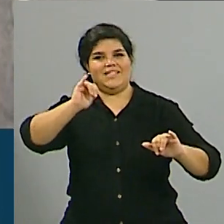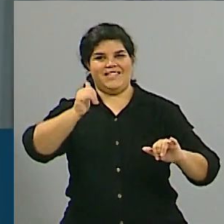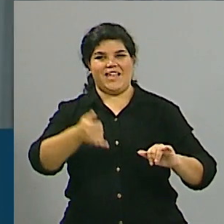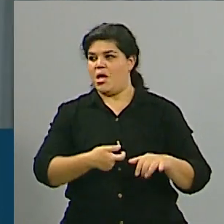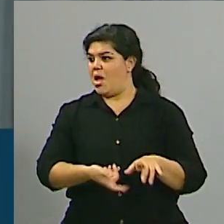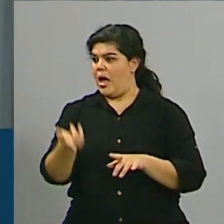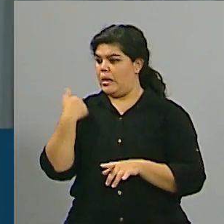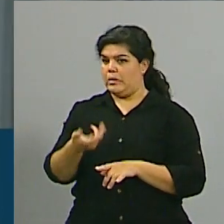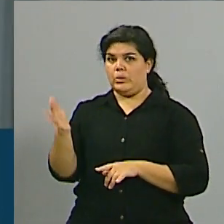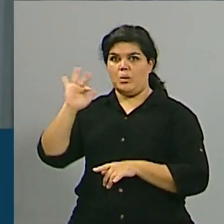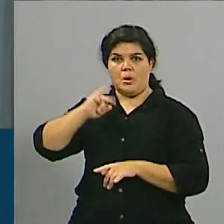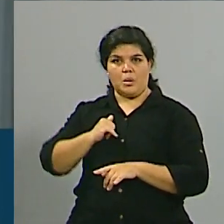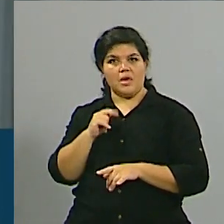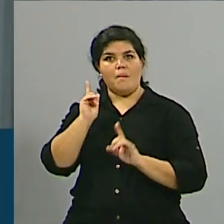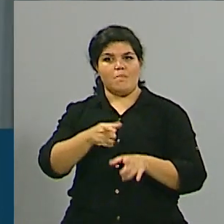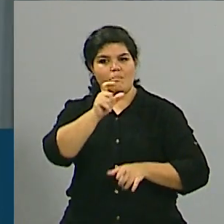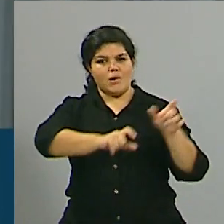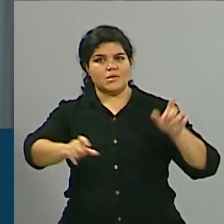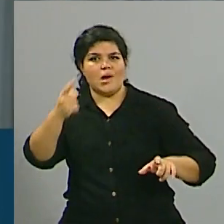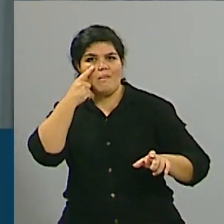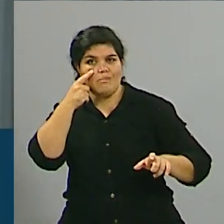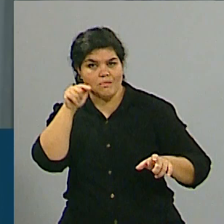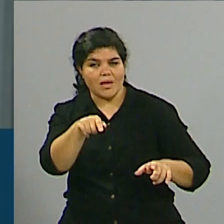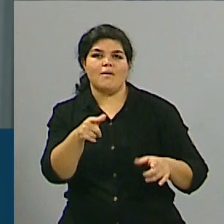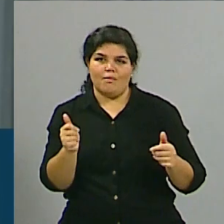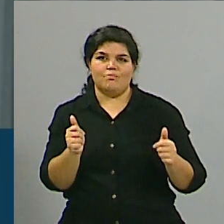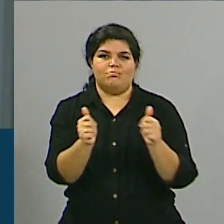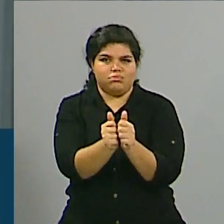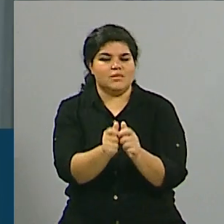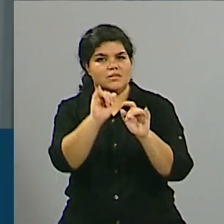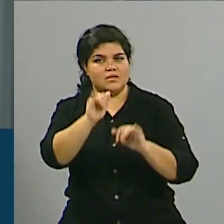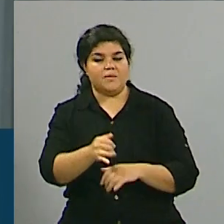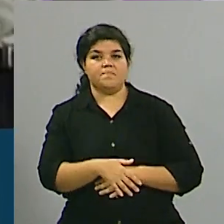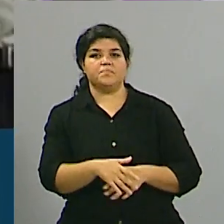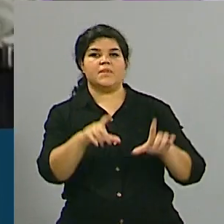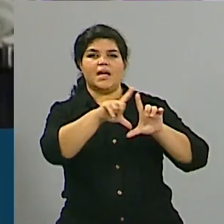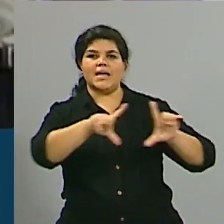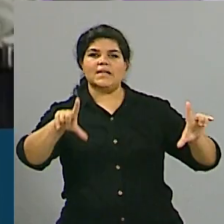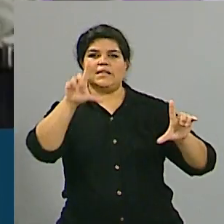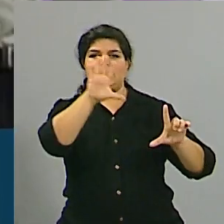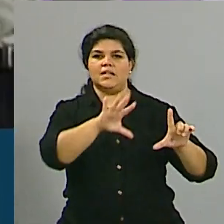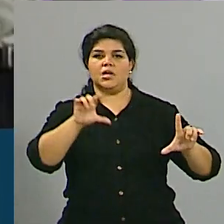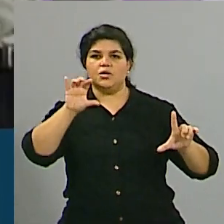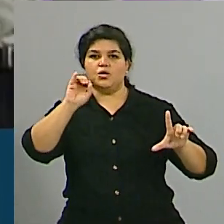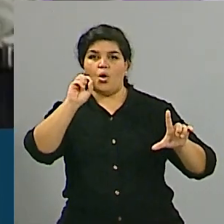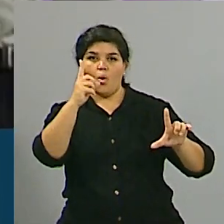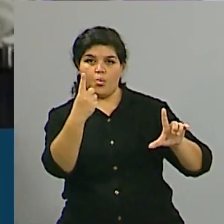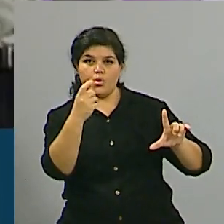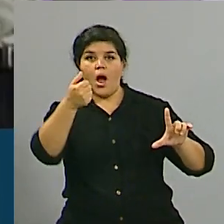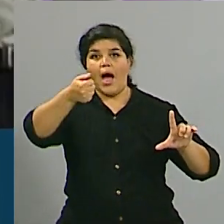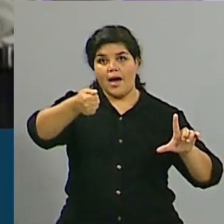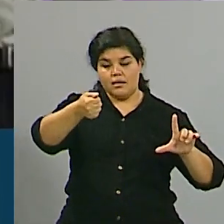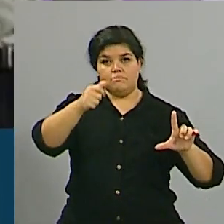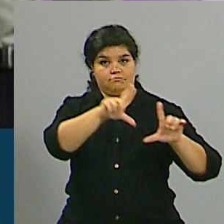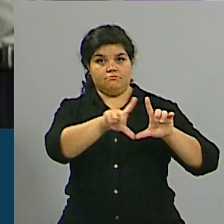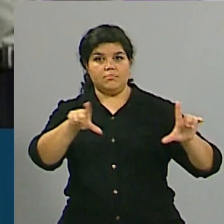estado haciendo con los vecinos. Lucas, vos sos precandidato por la lista 501A del radicalismo, esto es Cambia